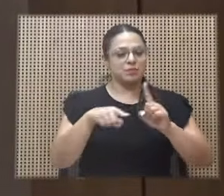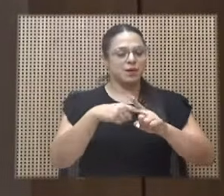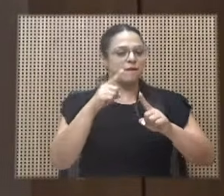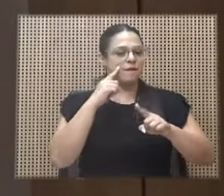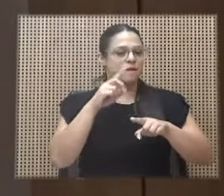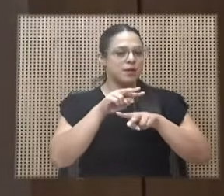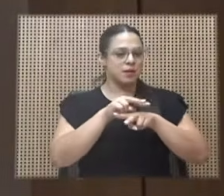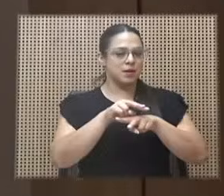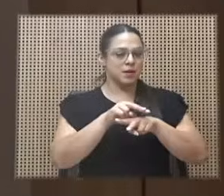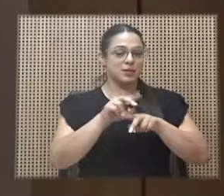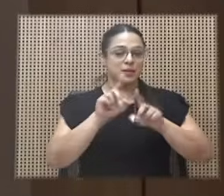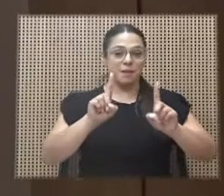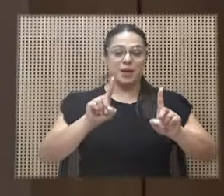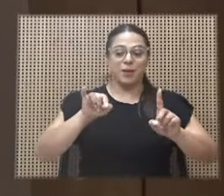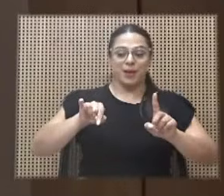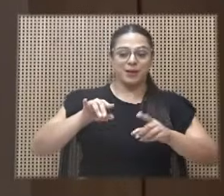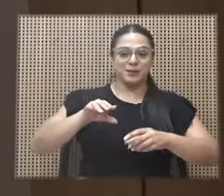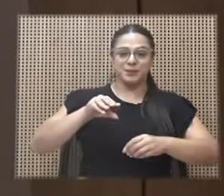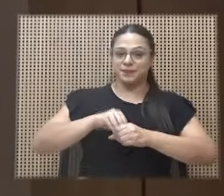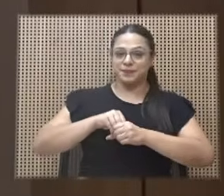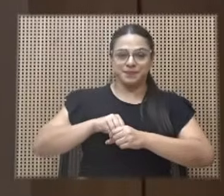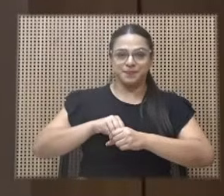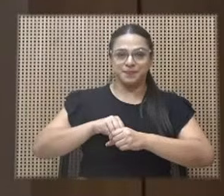Pero aquí no se excluye.